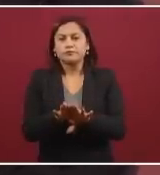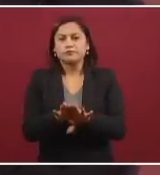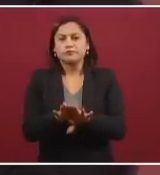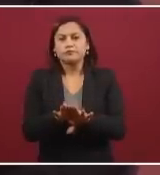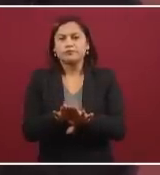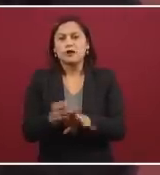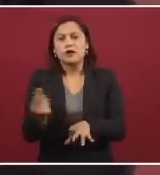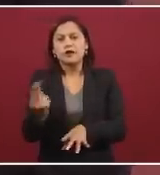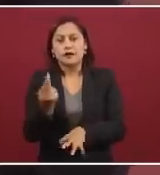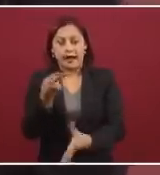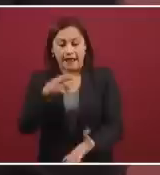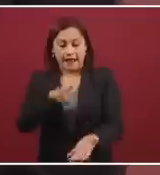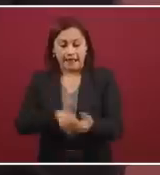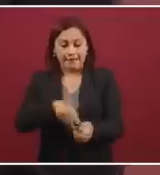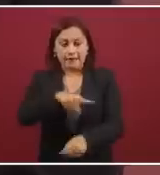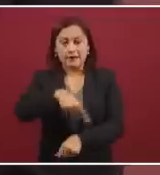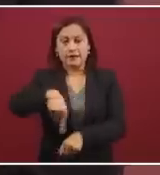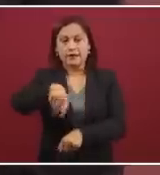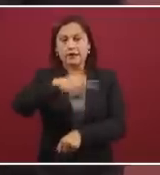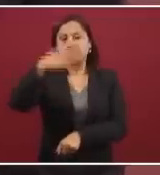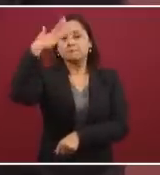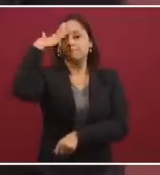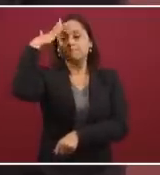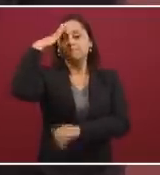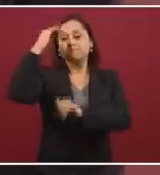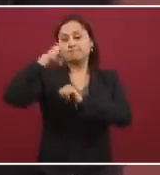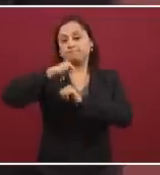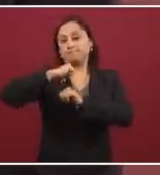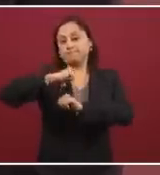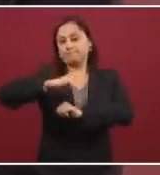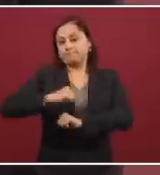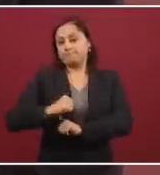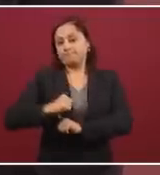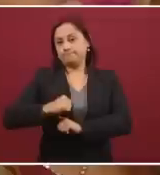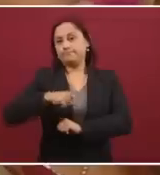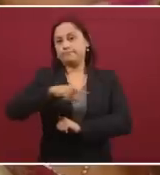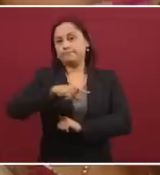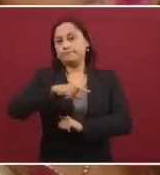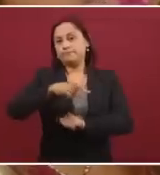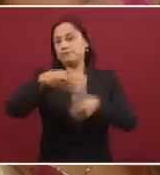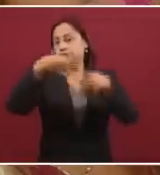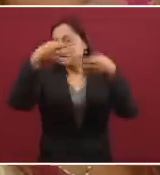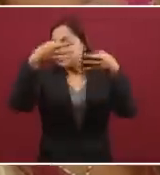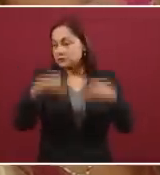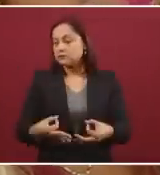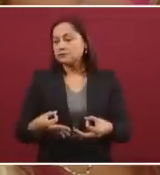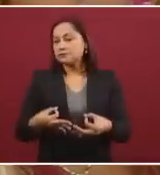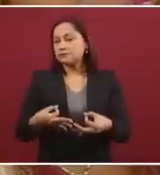dirigentes autoridades íntegras honestas